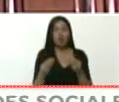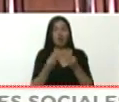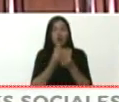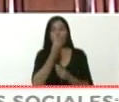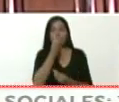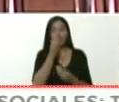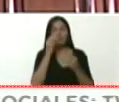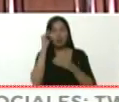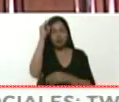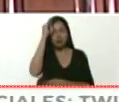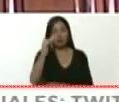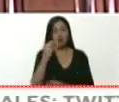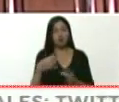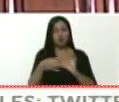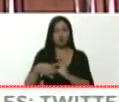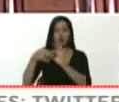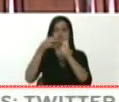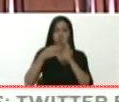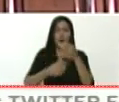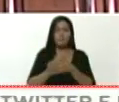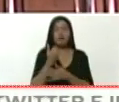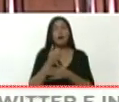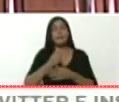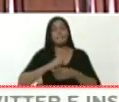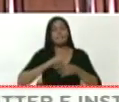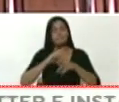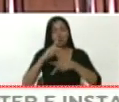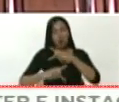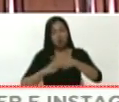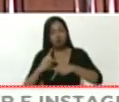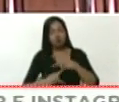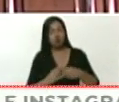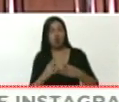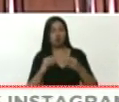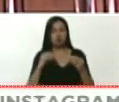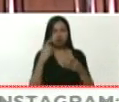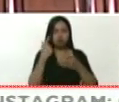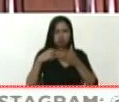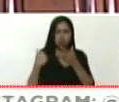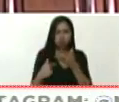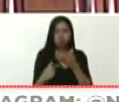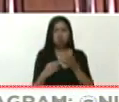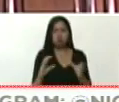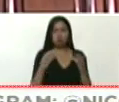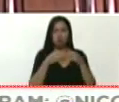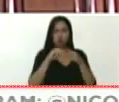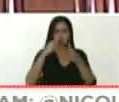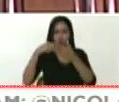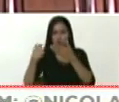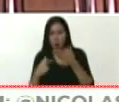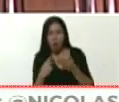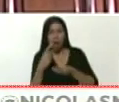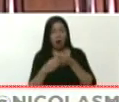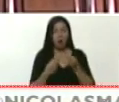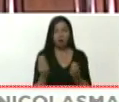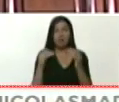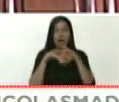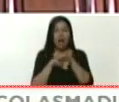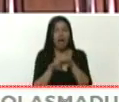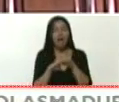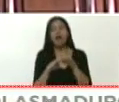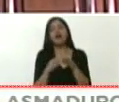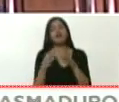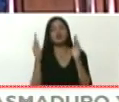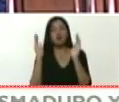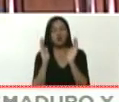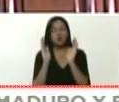Yaracuy, articulando la producción, el procesamiento, el empaquetado, para que llegue a tu casa,